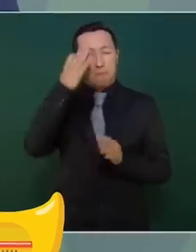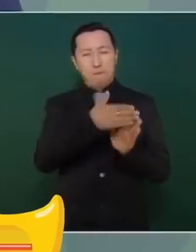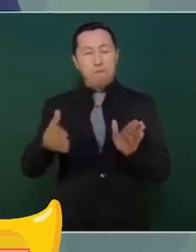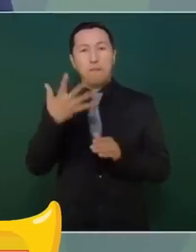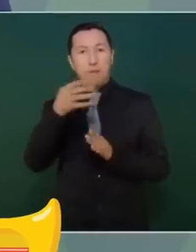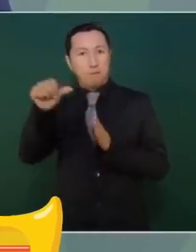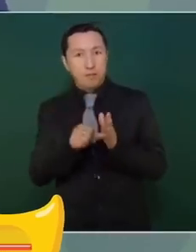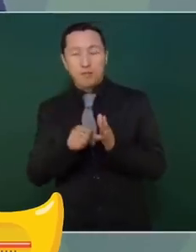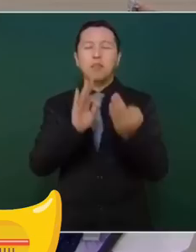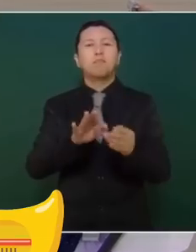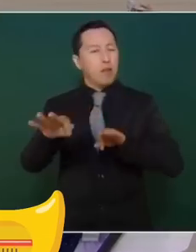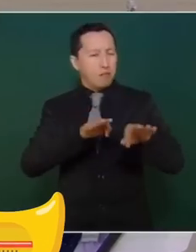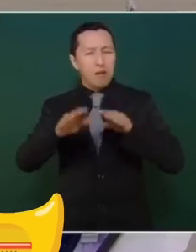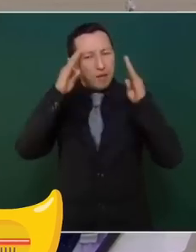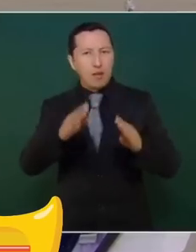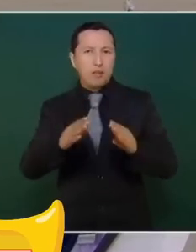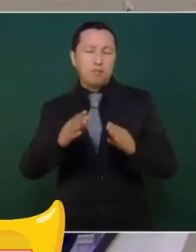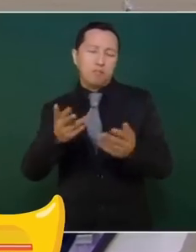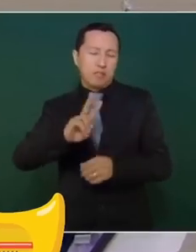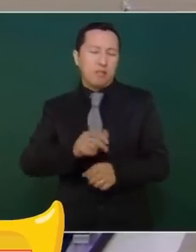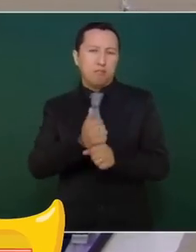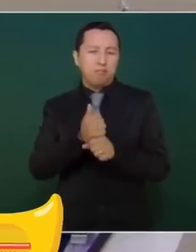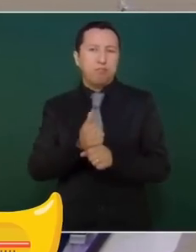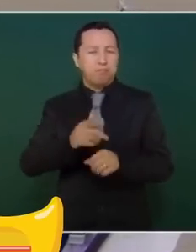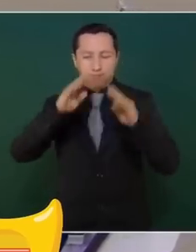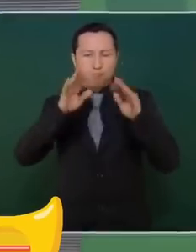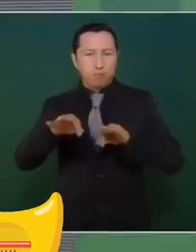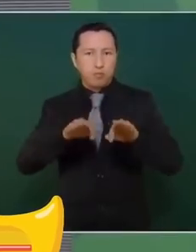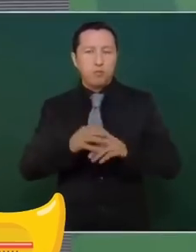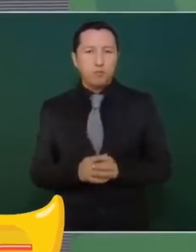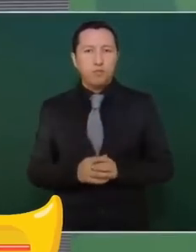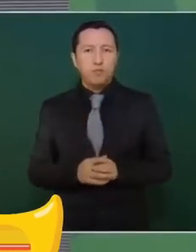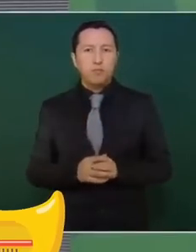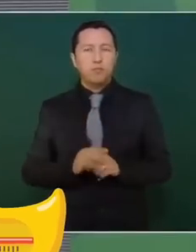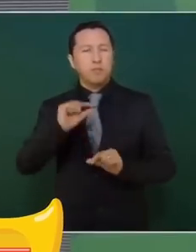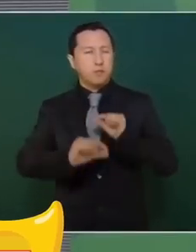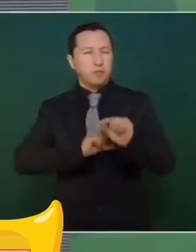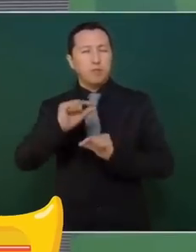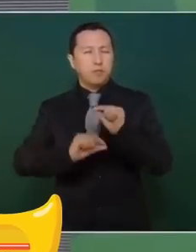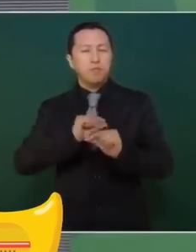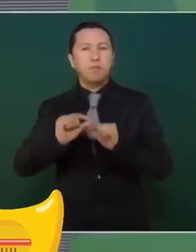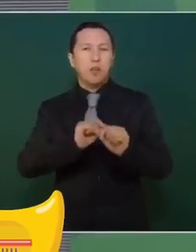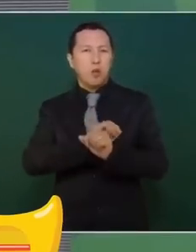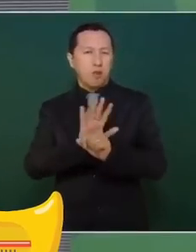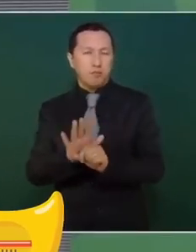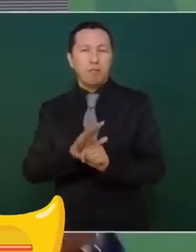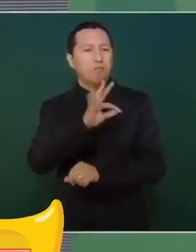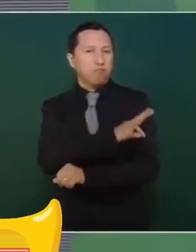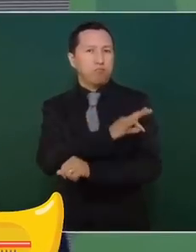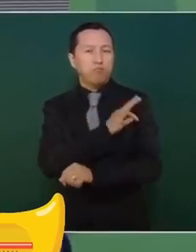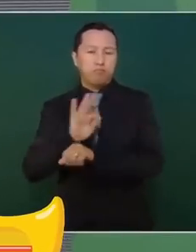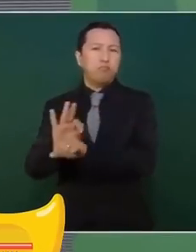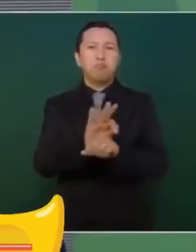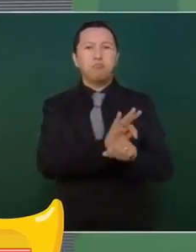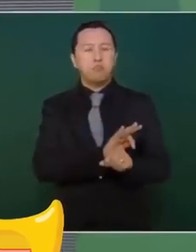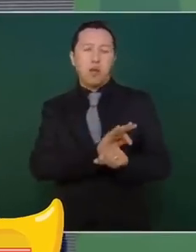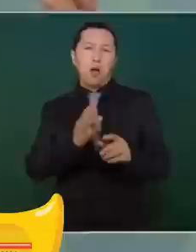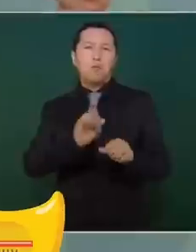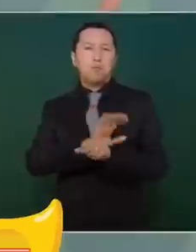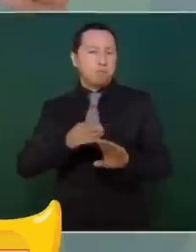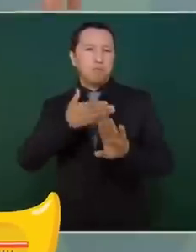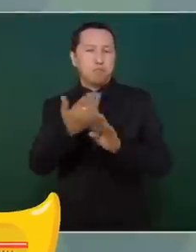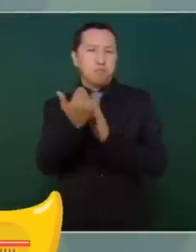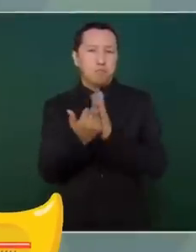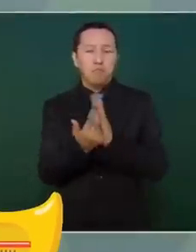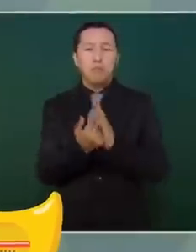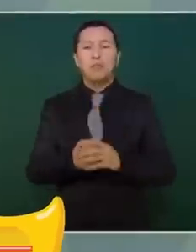a todos los adultos mayores de este país. Y una vez que ya no tiene esa pandemia los mismos efectos, que no causa los mismos daños, pues ahora, que nos llevó